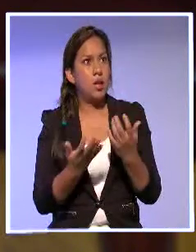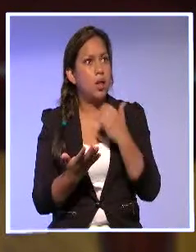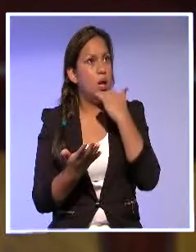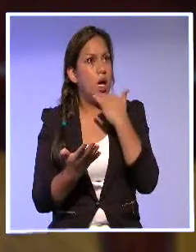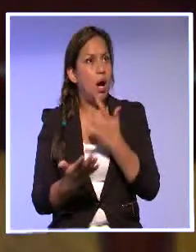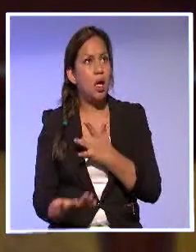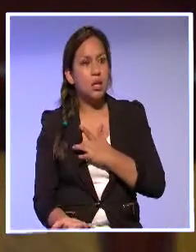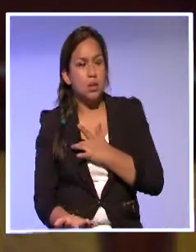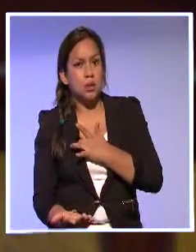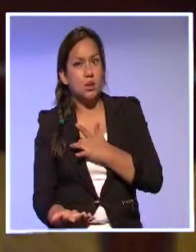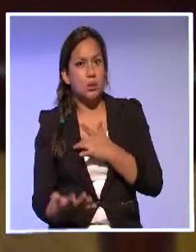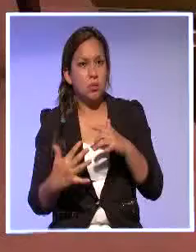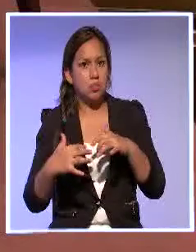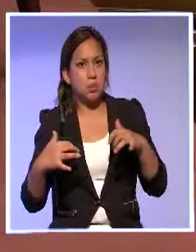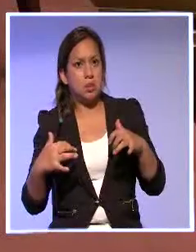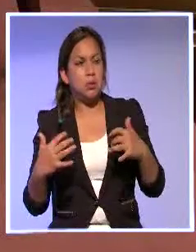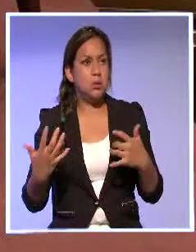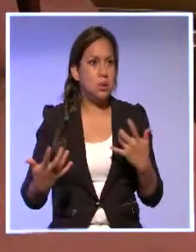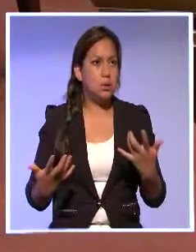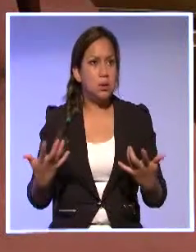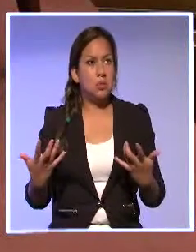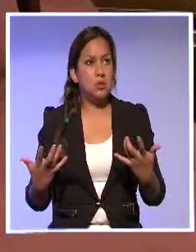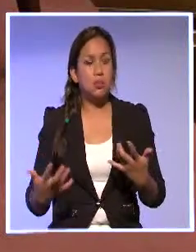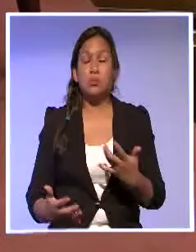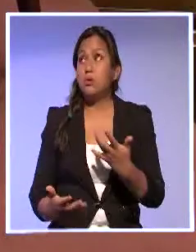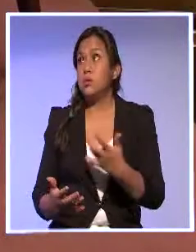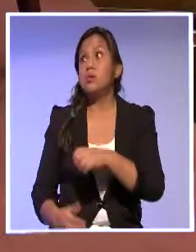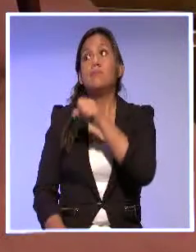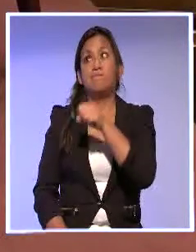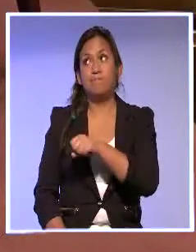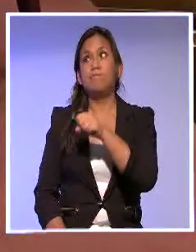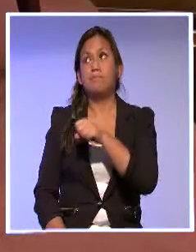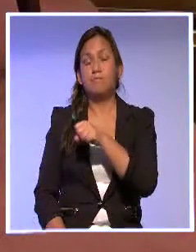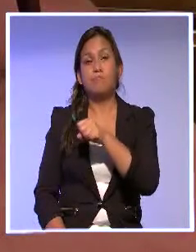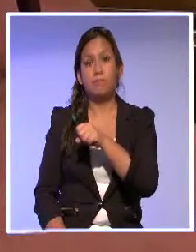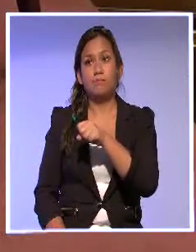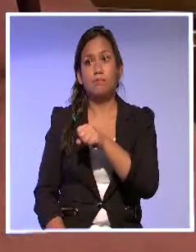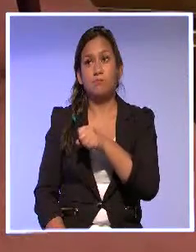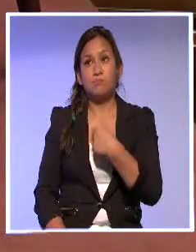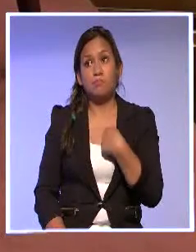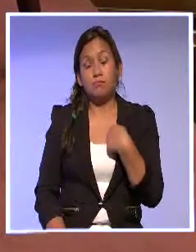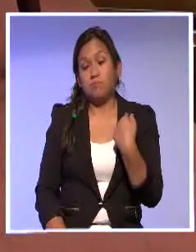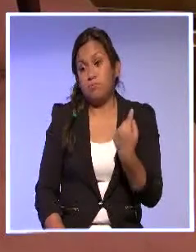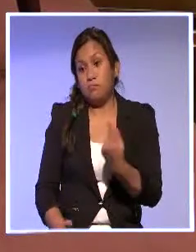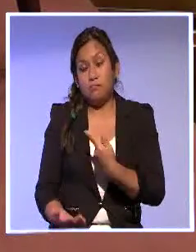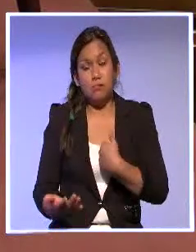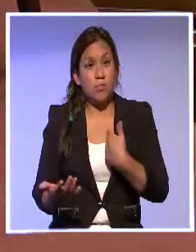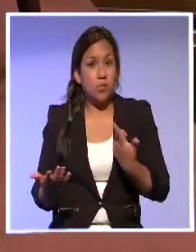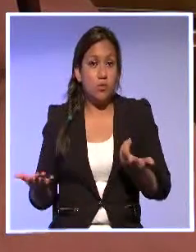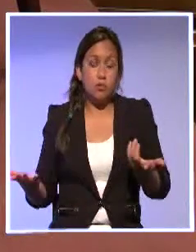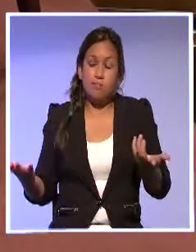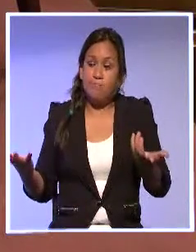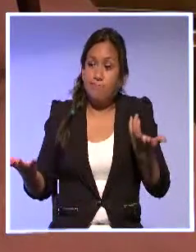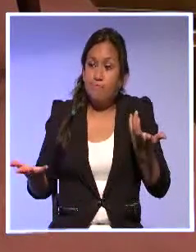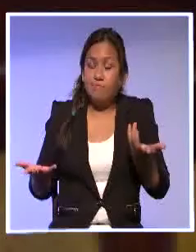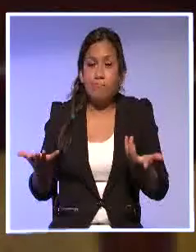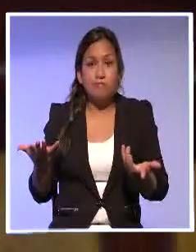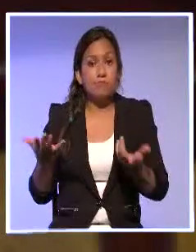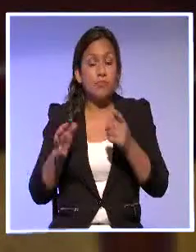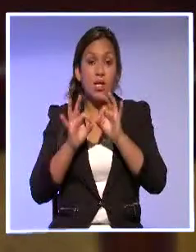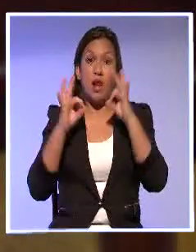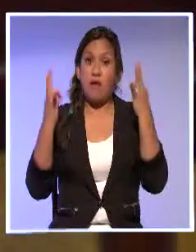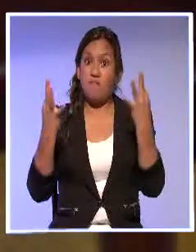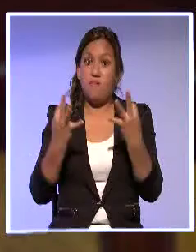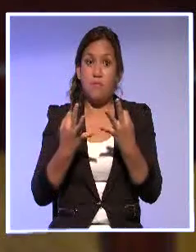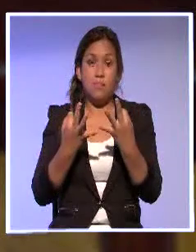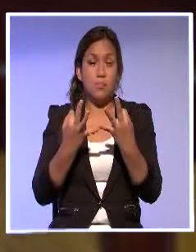ustedes sí pues nosotros digamos un poco las familias